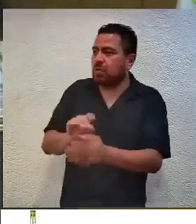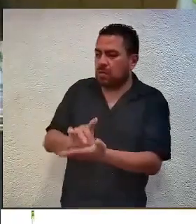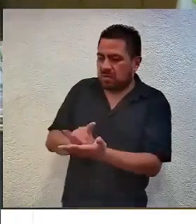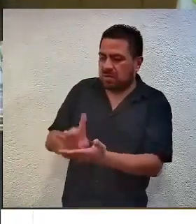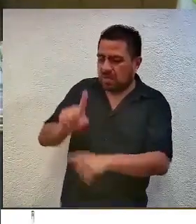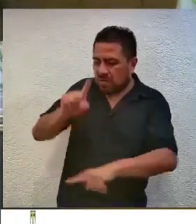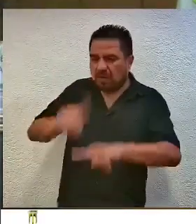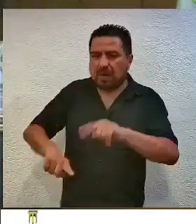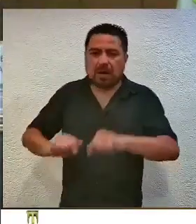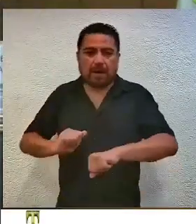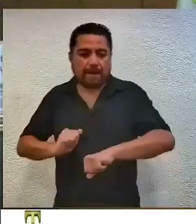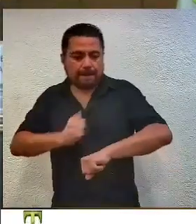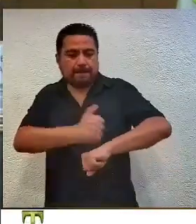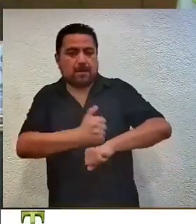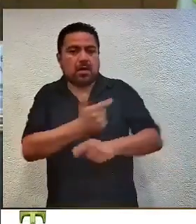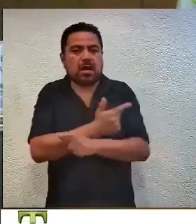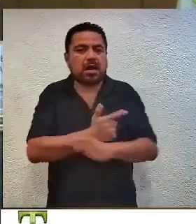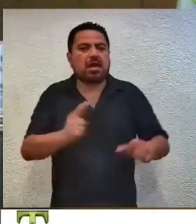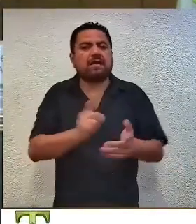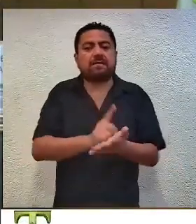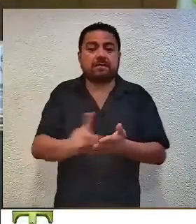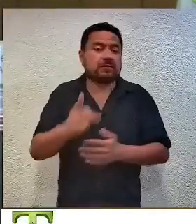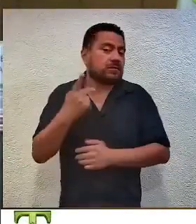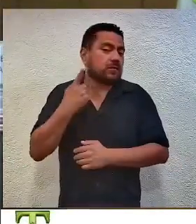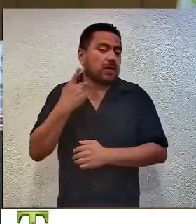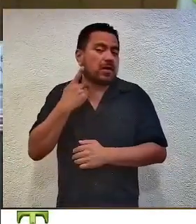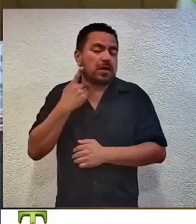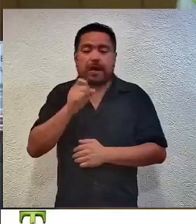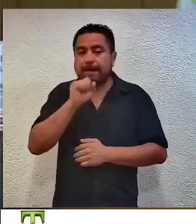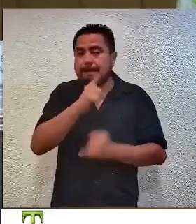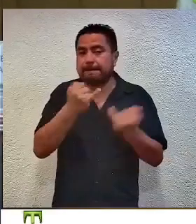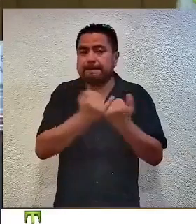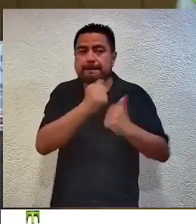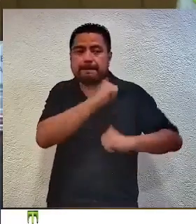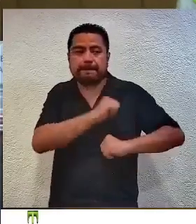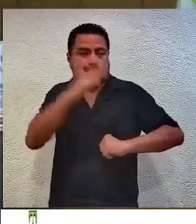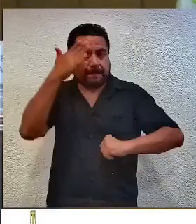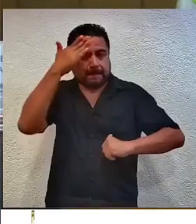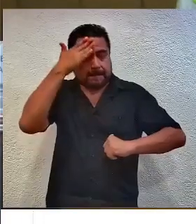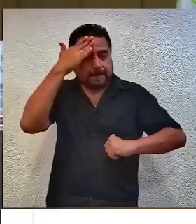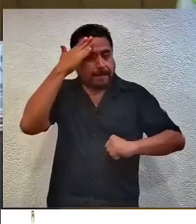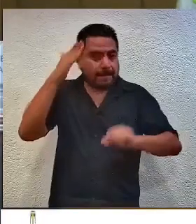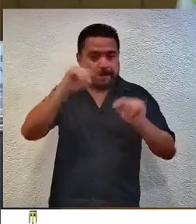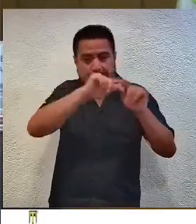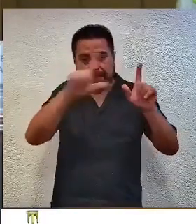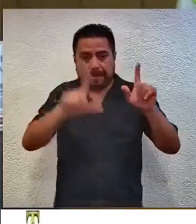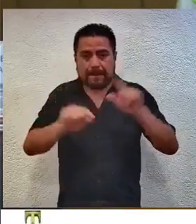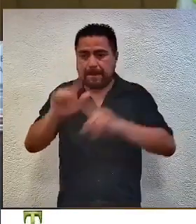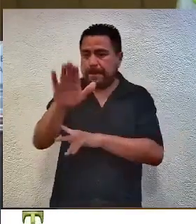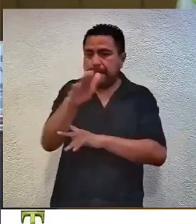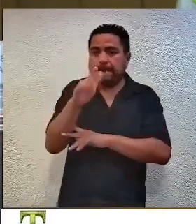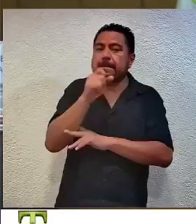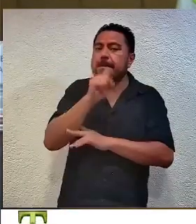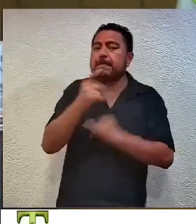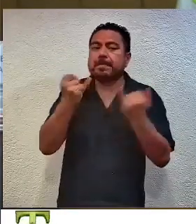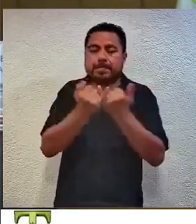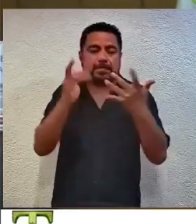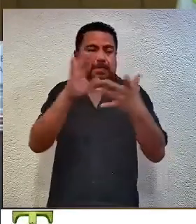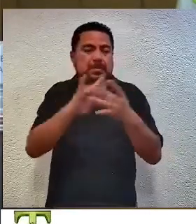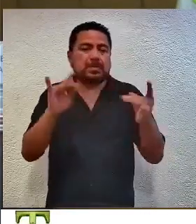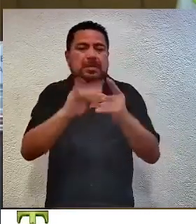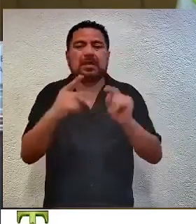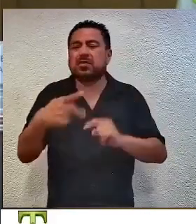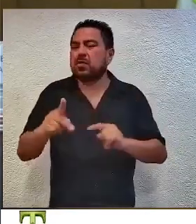pretende imponerse sobre la libertad y derechos políticos y sobre el principio de soberanía popular. También señala que encuadra en la